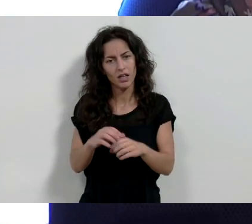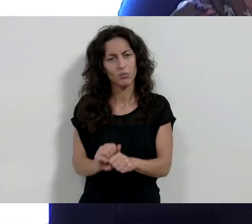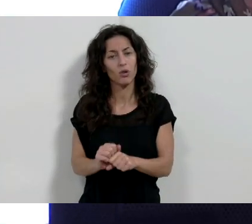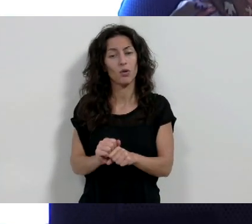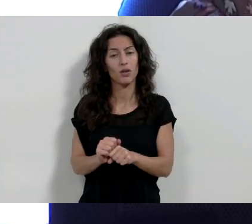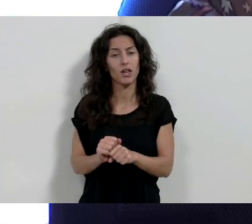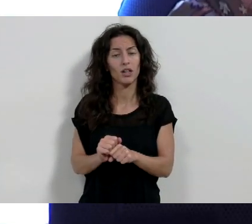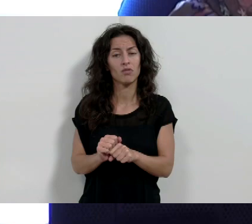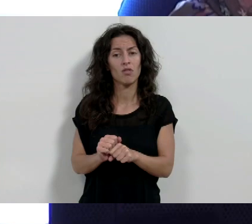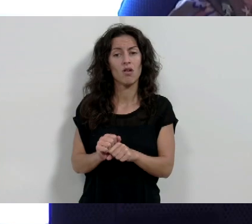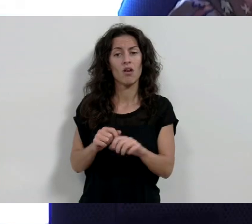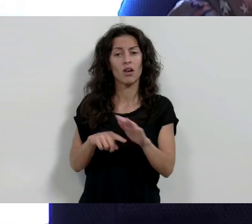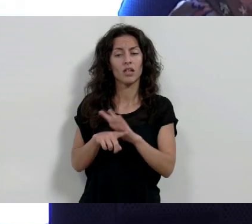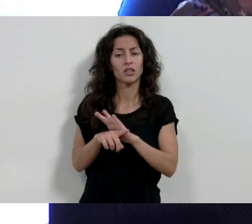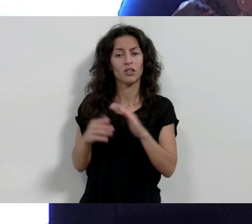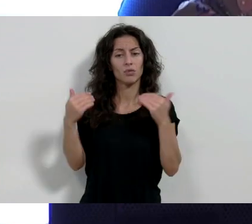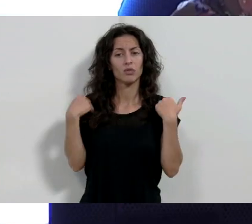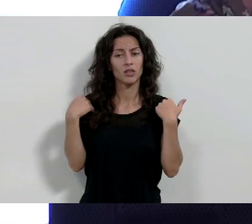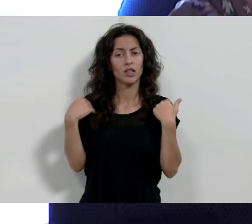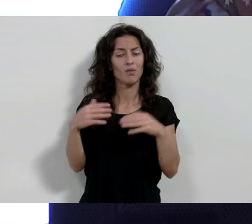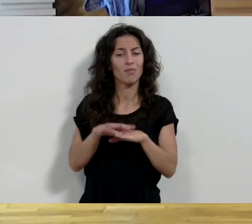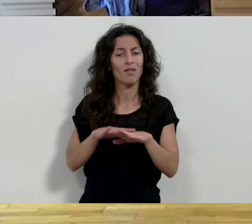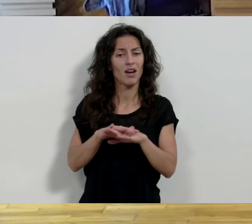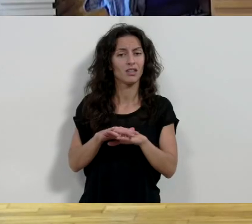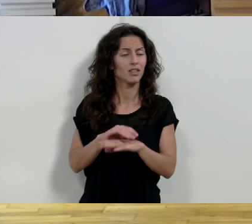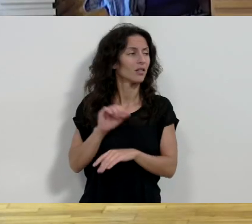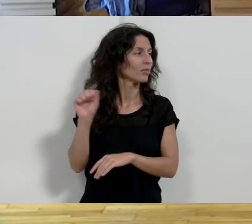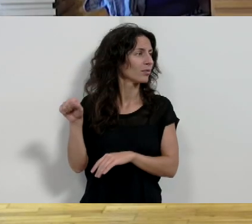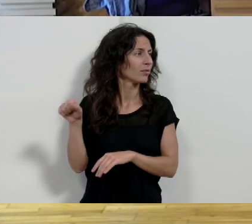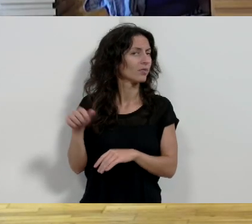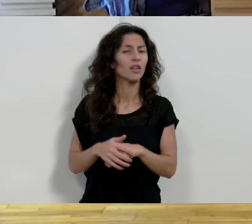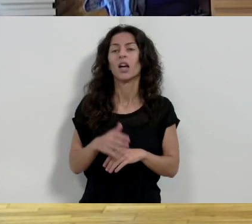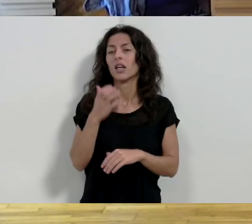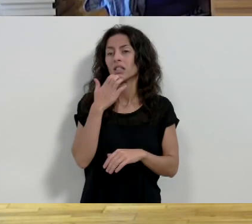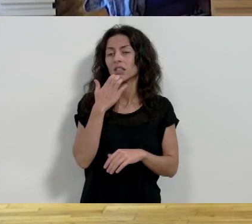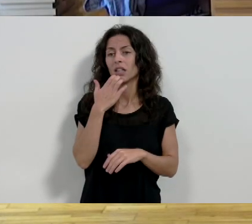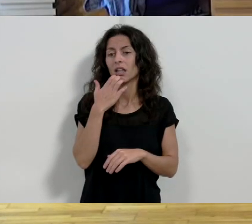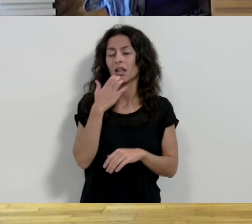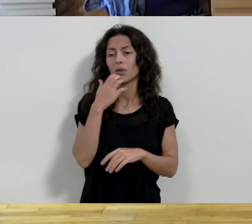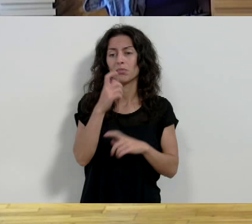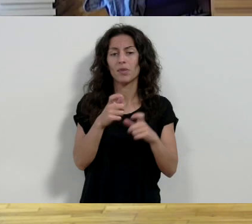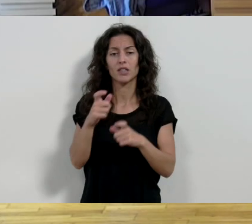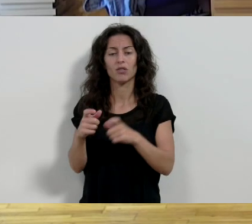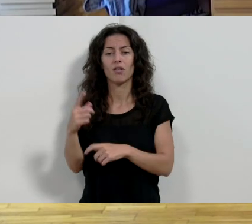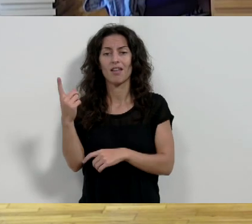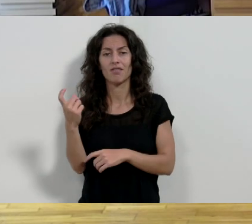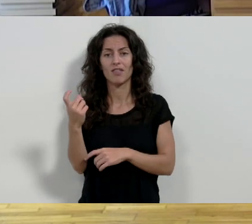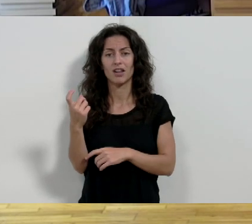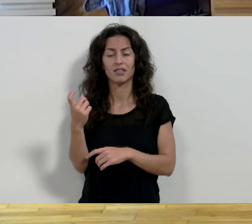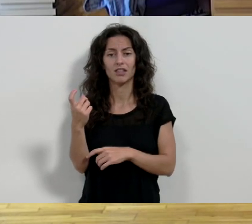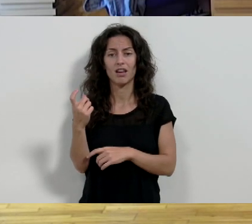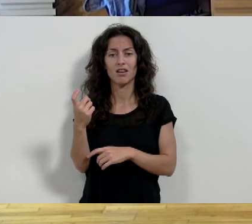otro lado. Y si le falta, Roncero, le falta personal de hace un año de la auditoría, pues usted, arréglenlo. La auditoría acabó hace un